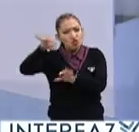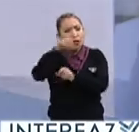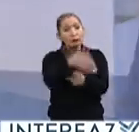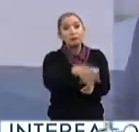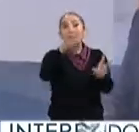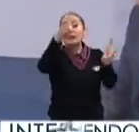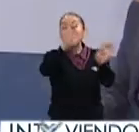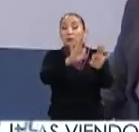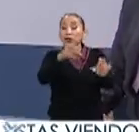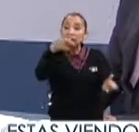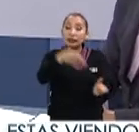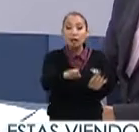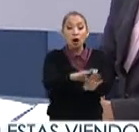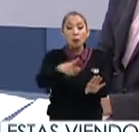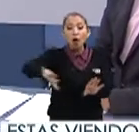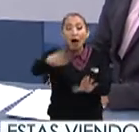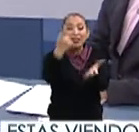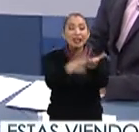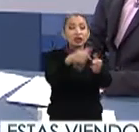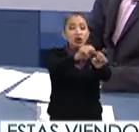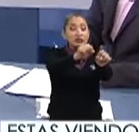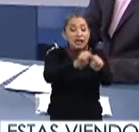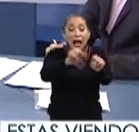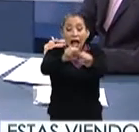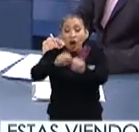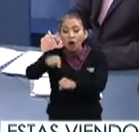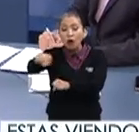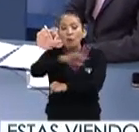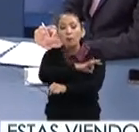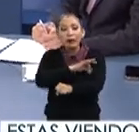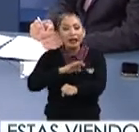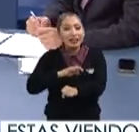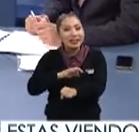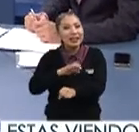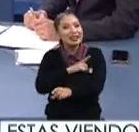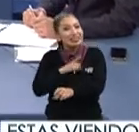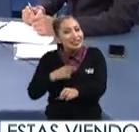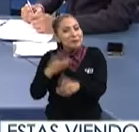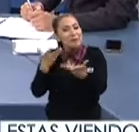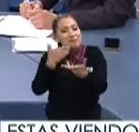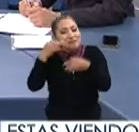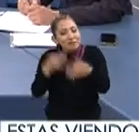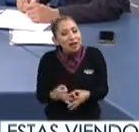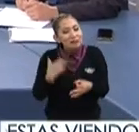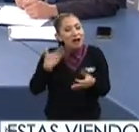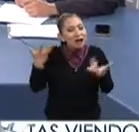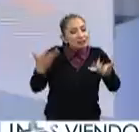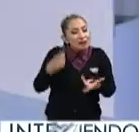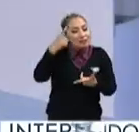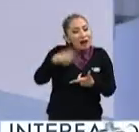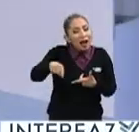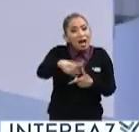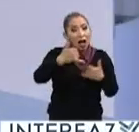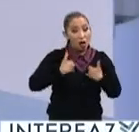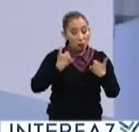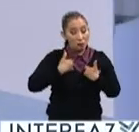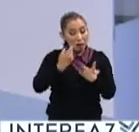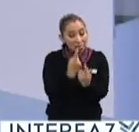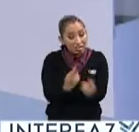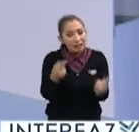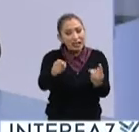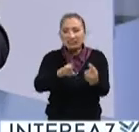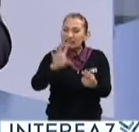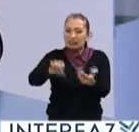tema fundamental es cómo desde las aulas se pueden y se deben tomar medidas muy específicas para que los jóvenes